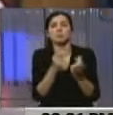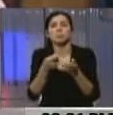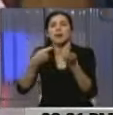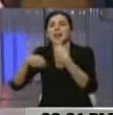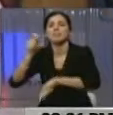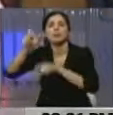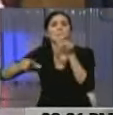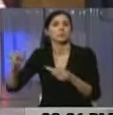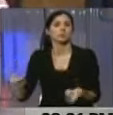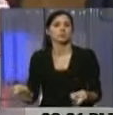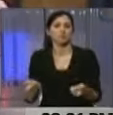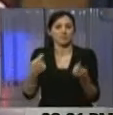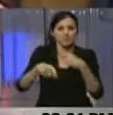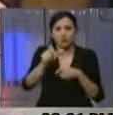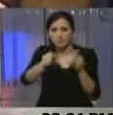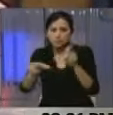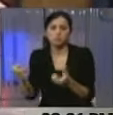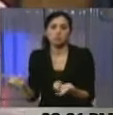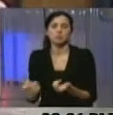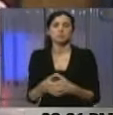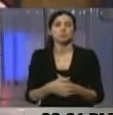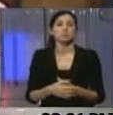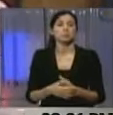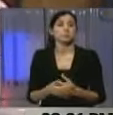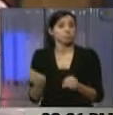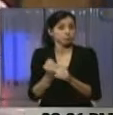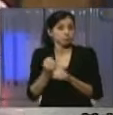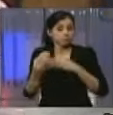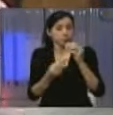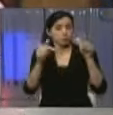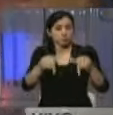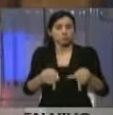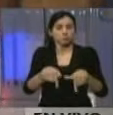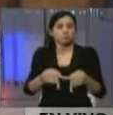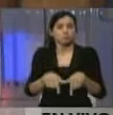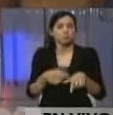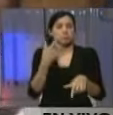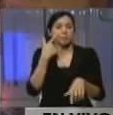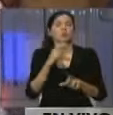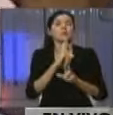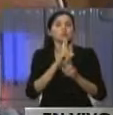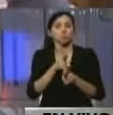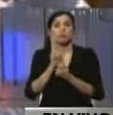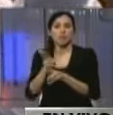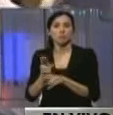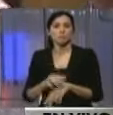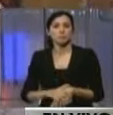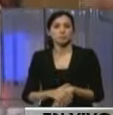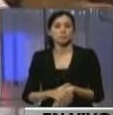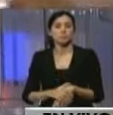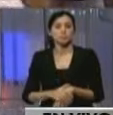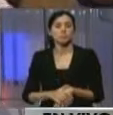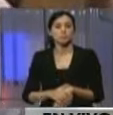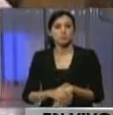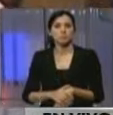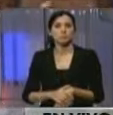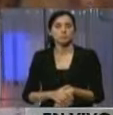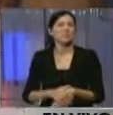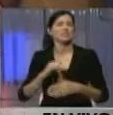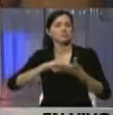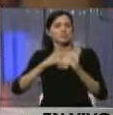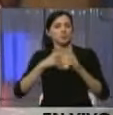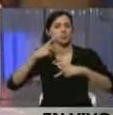eso es la tarea que estamos haciendo ha comenzado a dar su fruto, no solamente en lo que significa la producción,